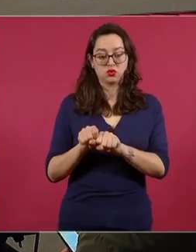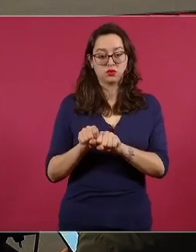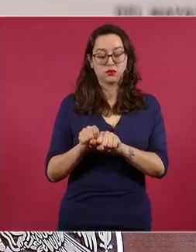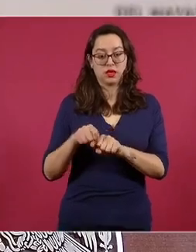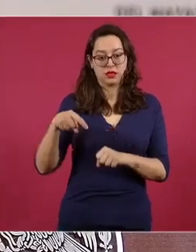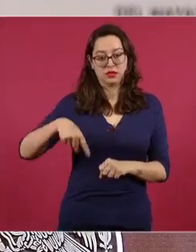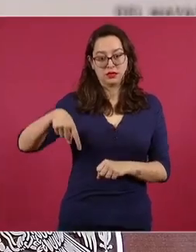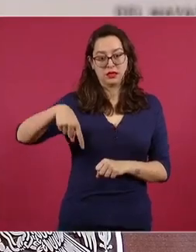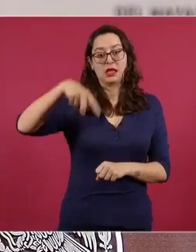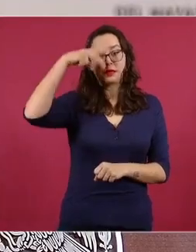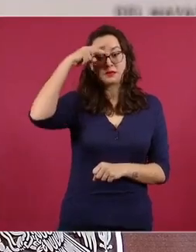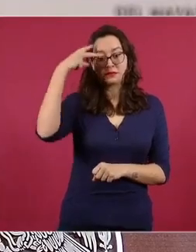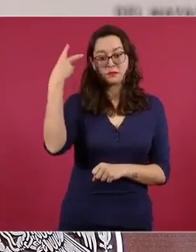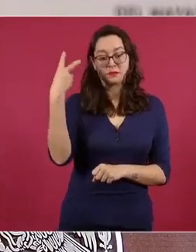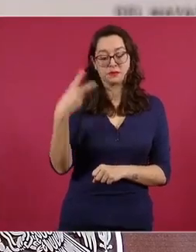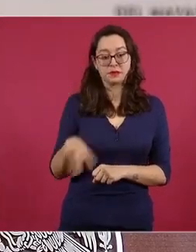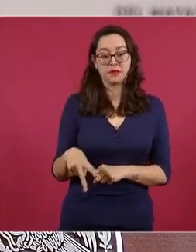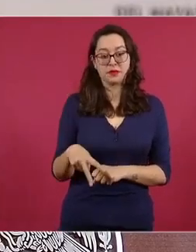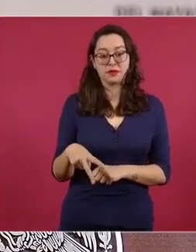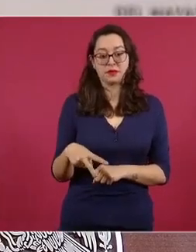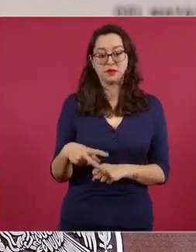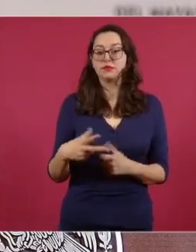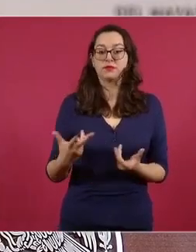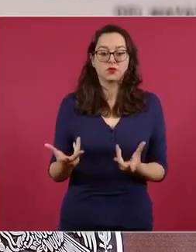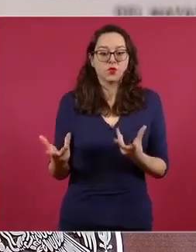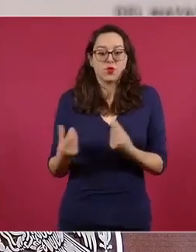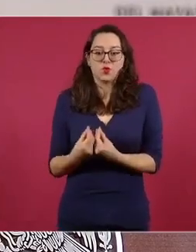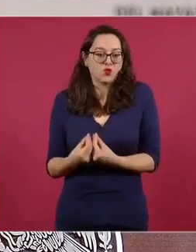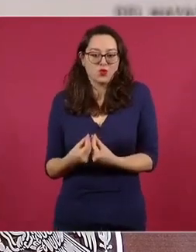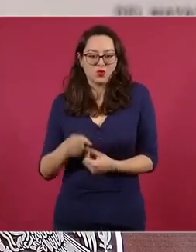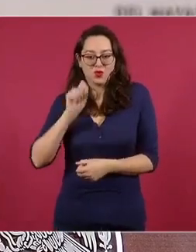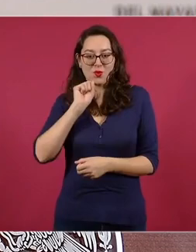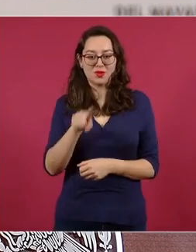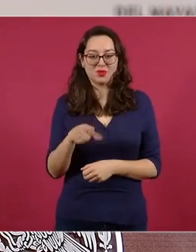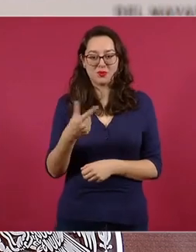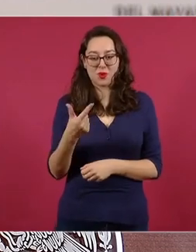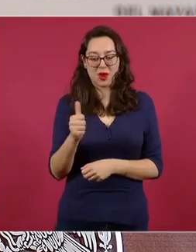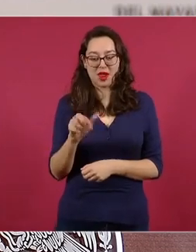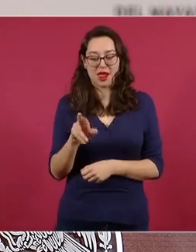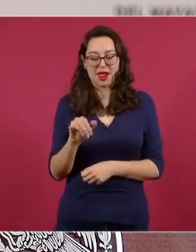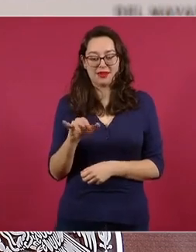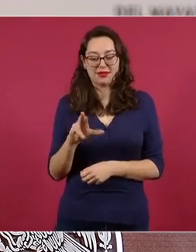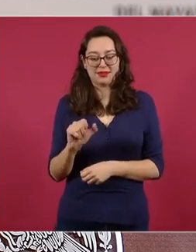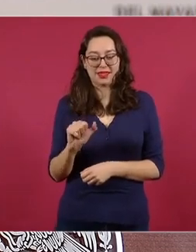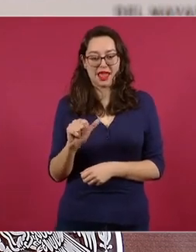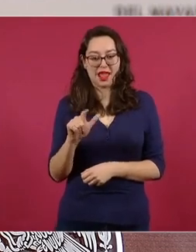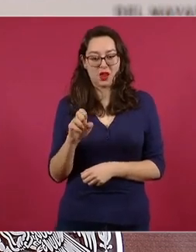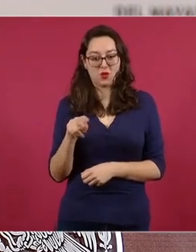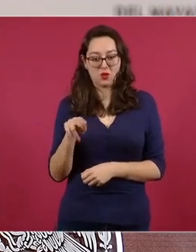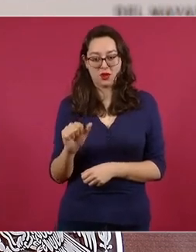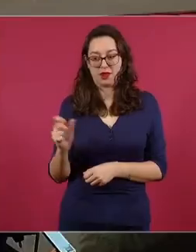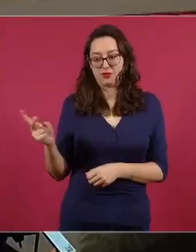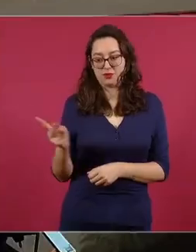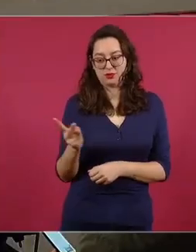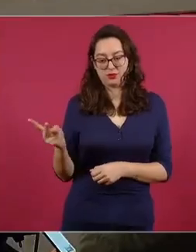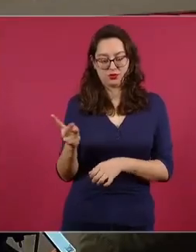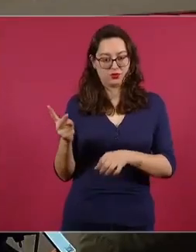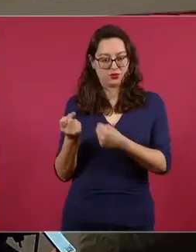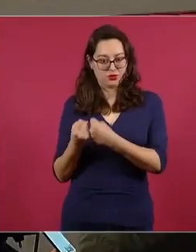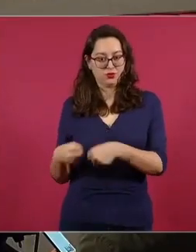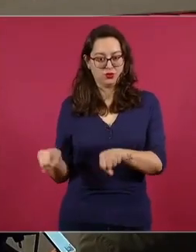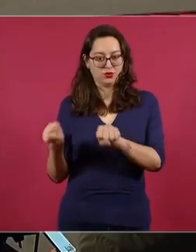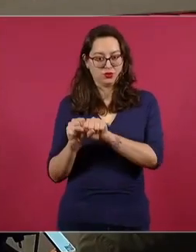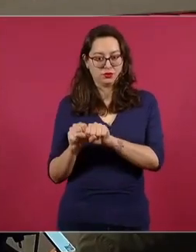Management, que es la empresa García Luna, y de Cristina Pereira Gálvez.